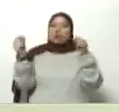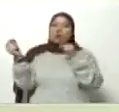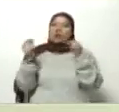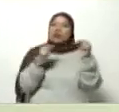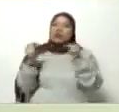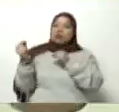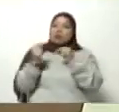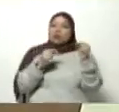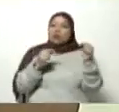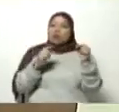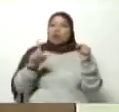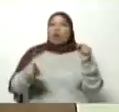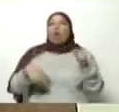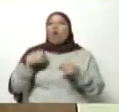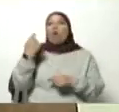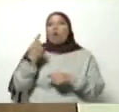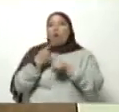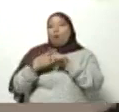lo hicimos